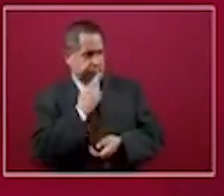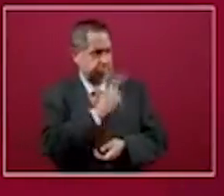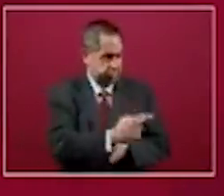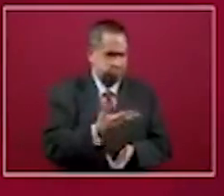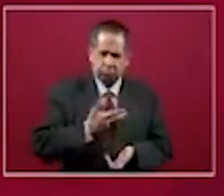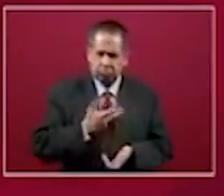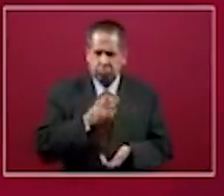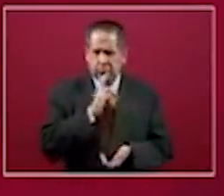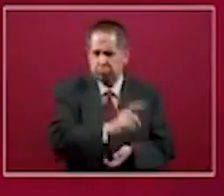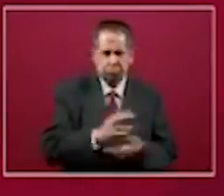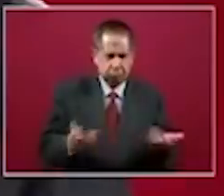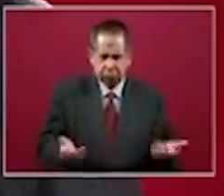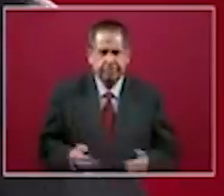sería